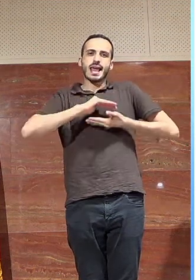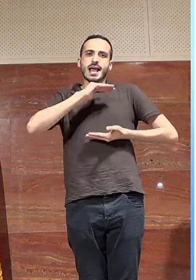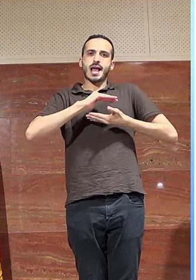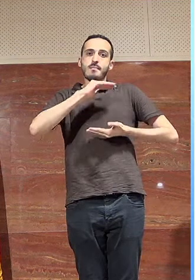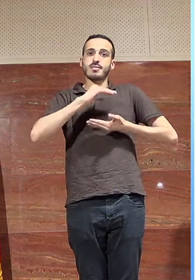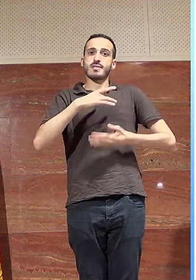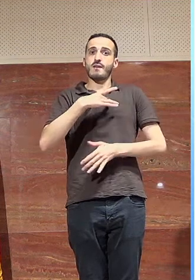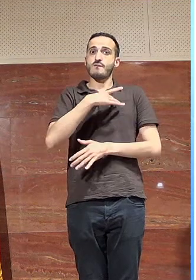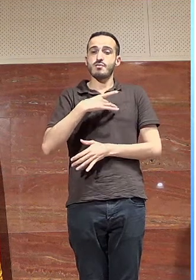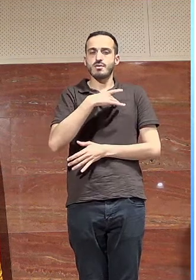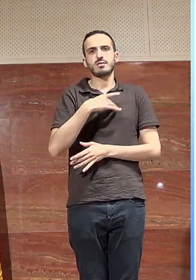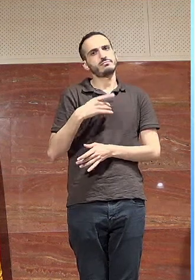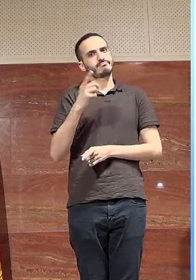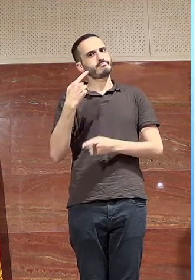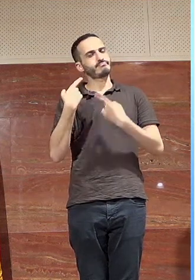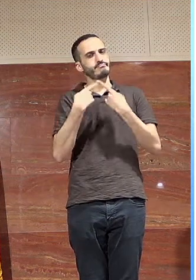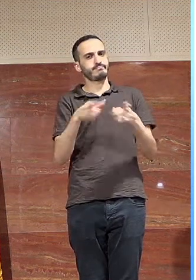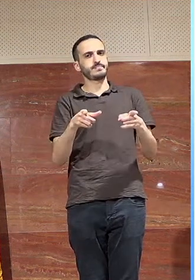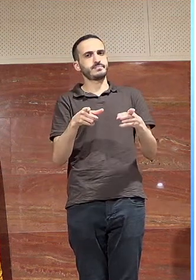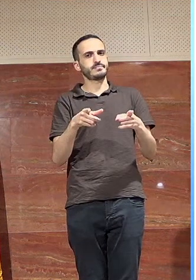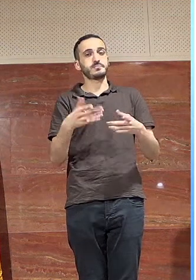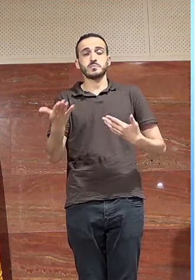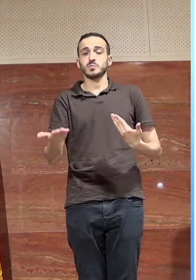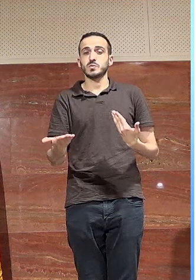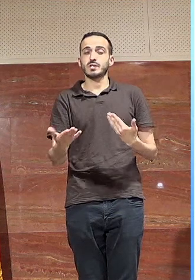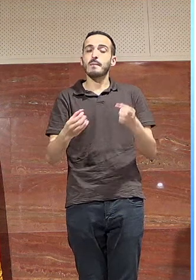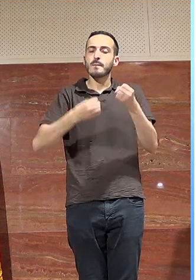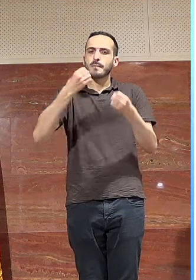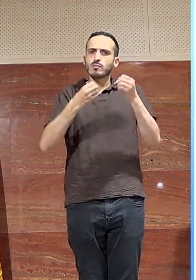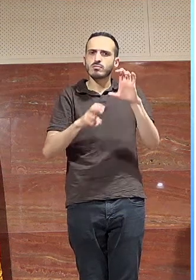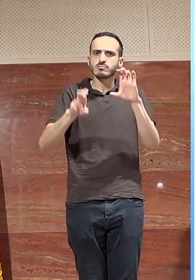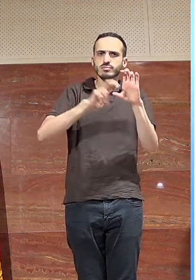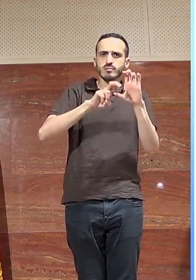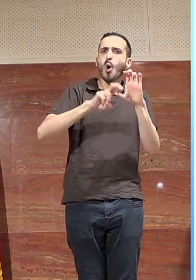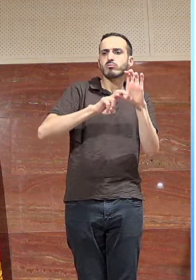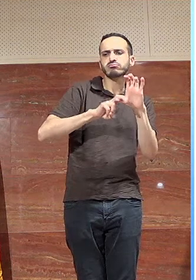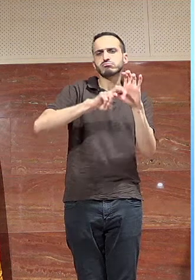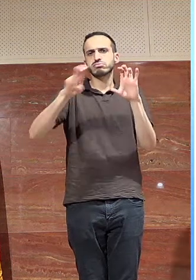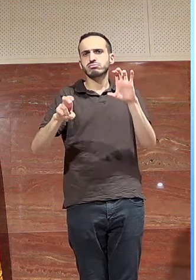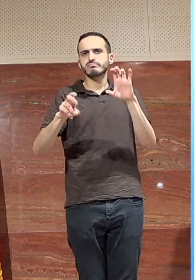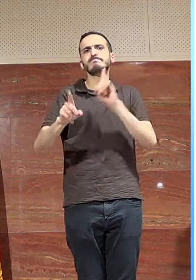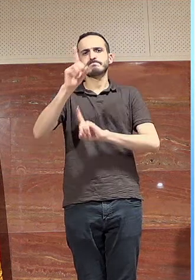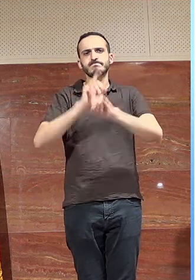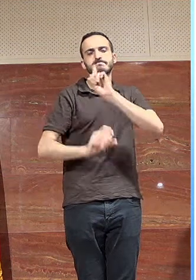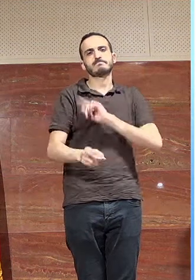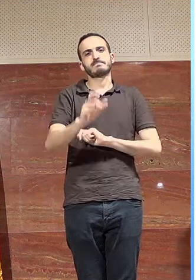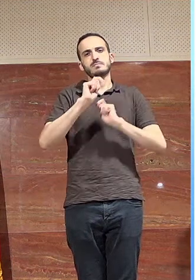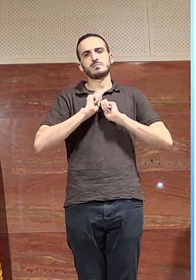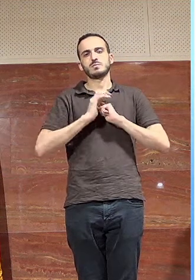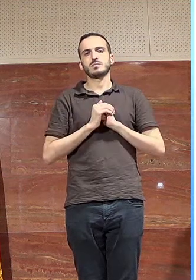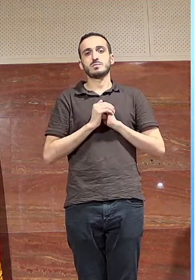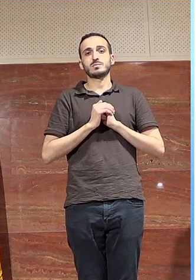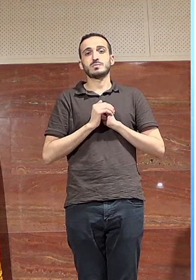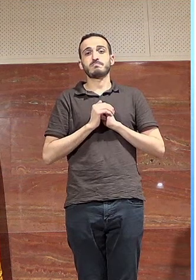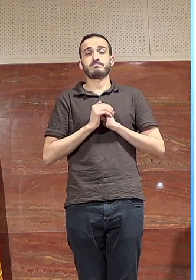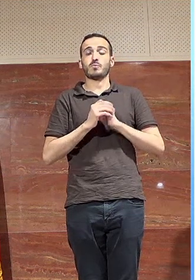afectan principalmente al acceso al vehículo, o sea, entrada y salida, entre otros factores. Pues bien, para facilitar dicho acceso